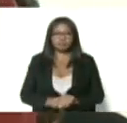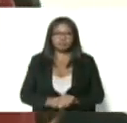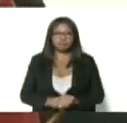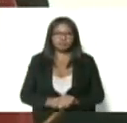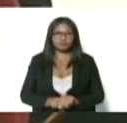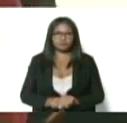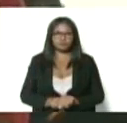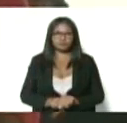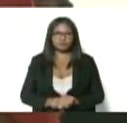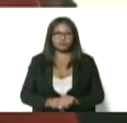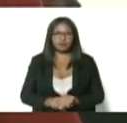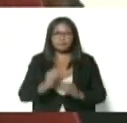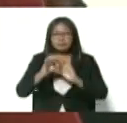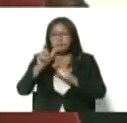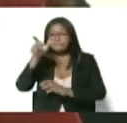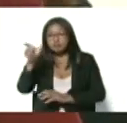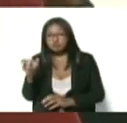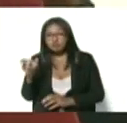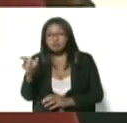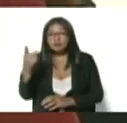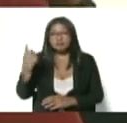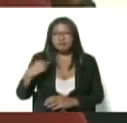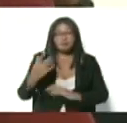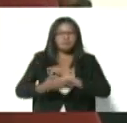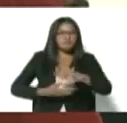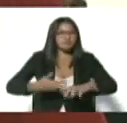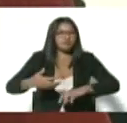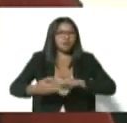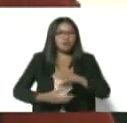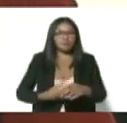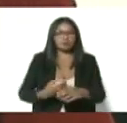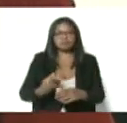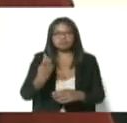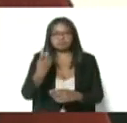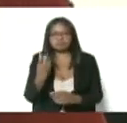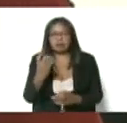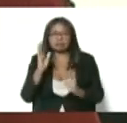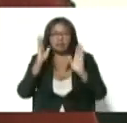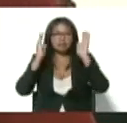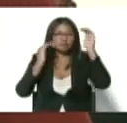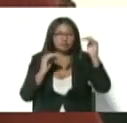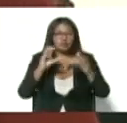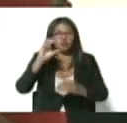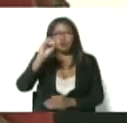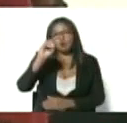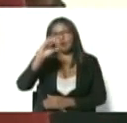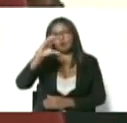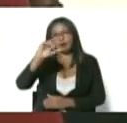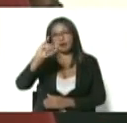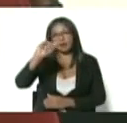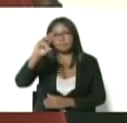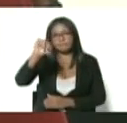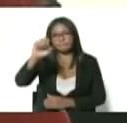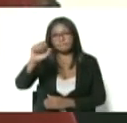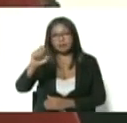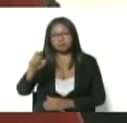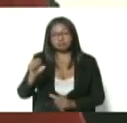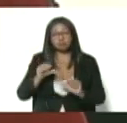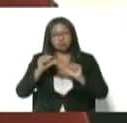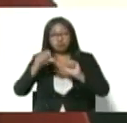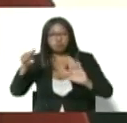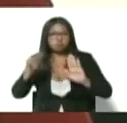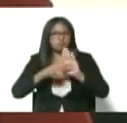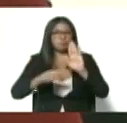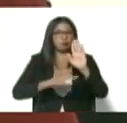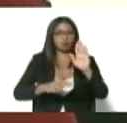aquellas personas que tienen adicción en el centro de tratamiento socialista o kmart siguiendo sus instrucciones mi comandante